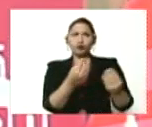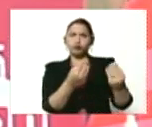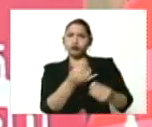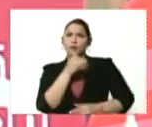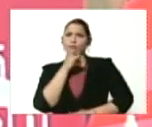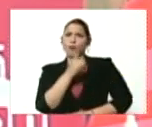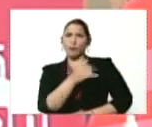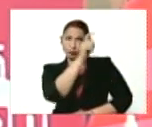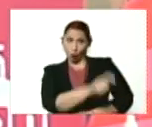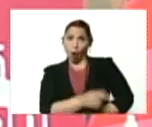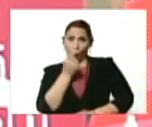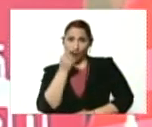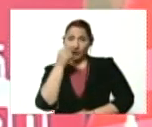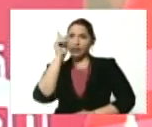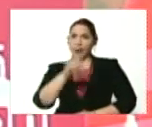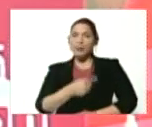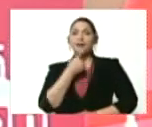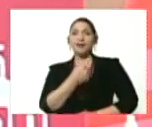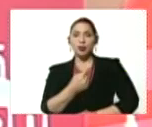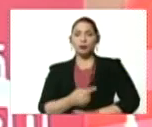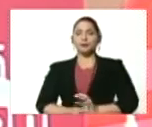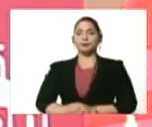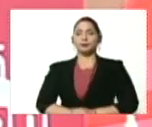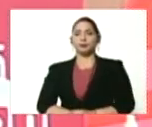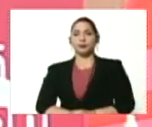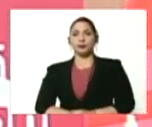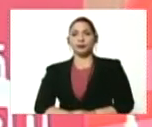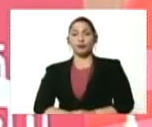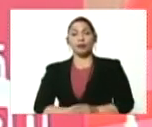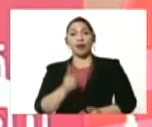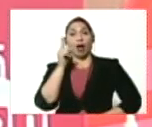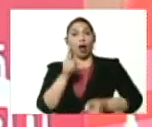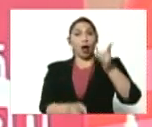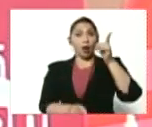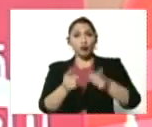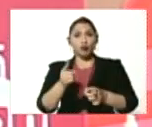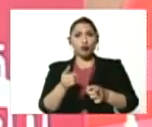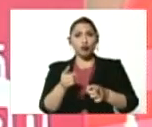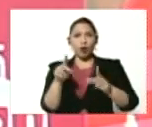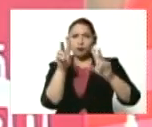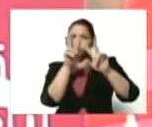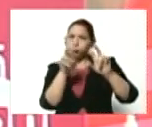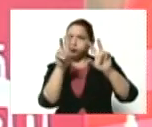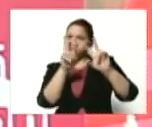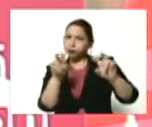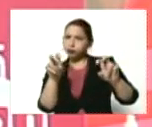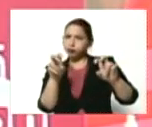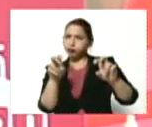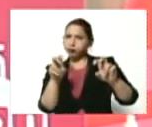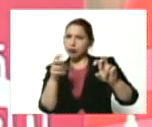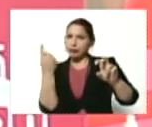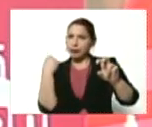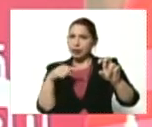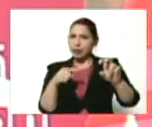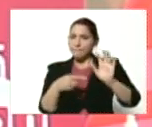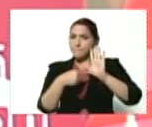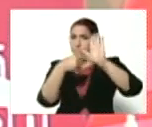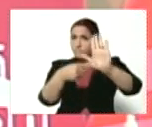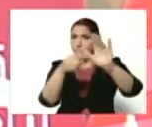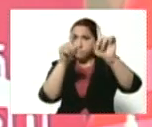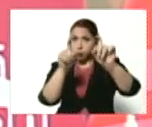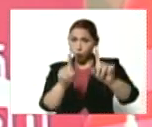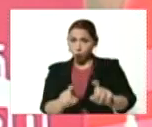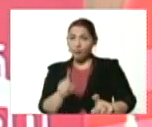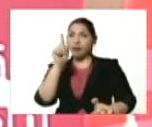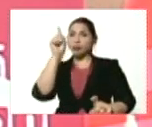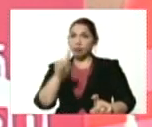informaciones, también ratificó algunas de las sospechas que teníamos y mostró pruebas también